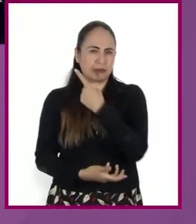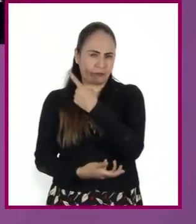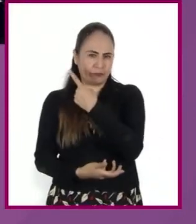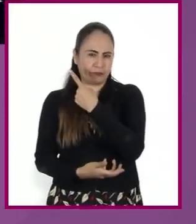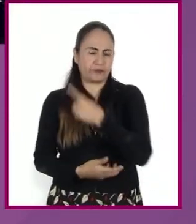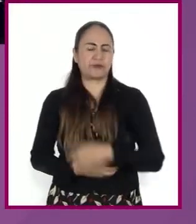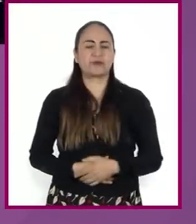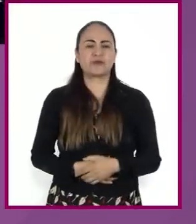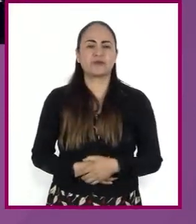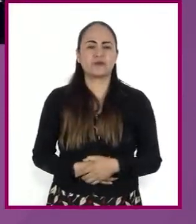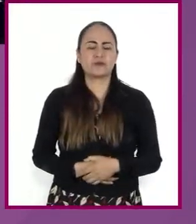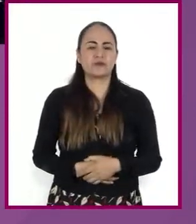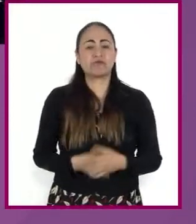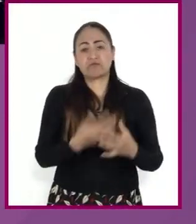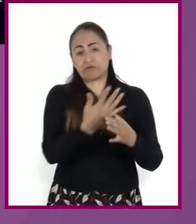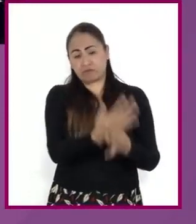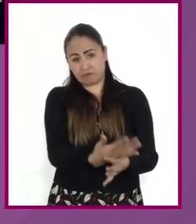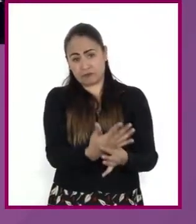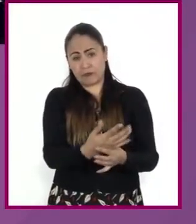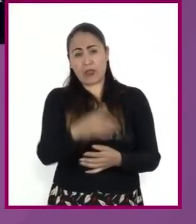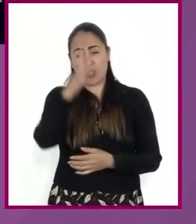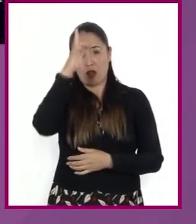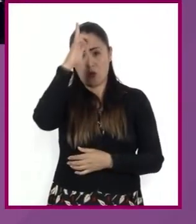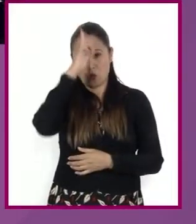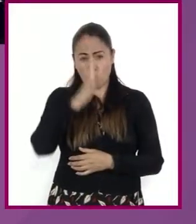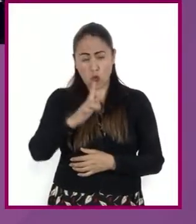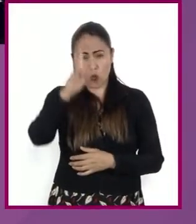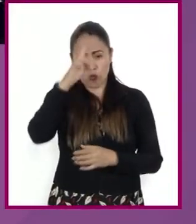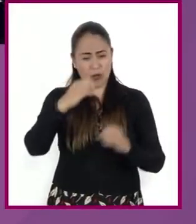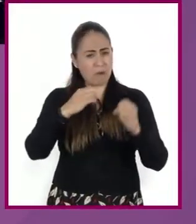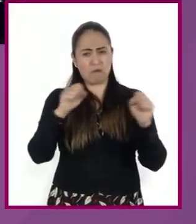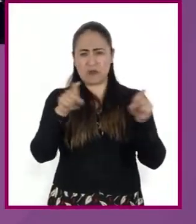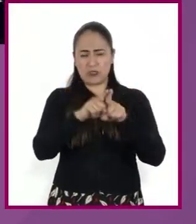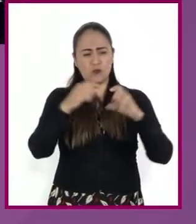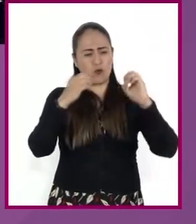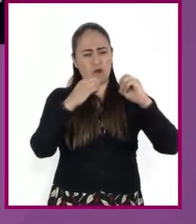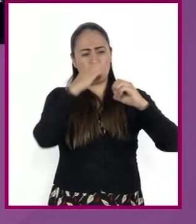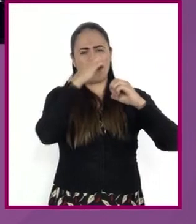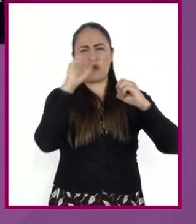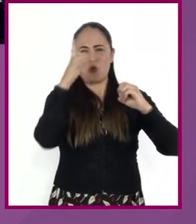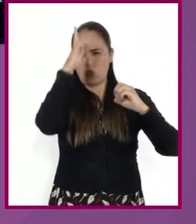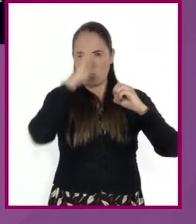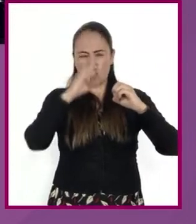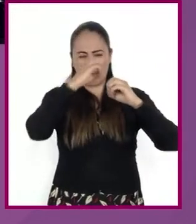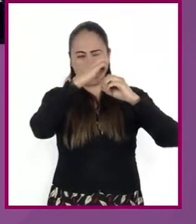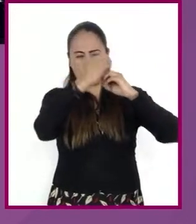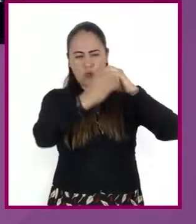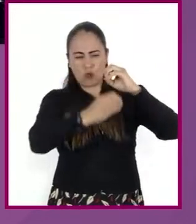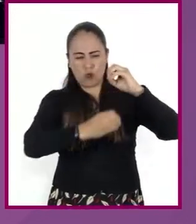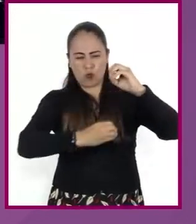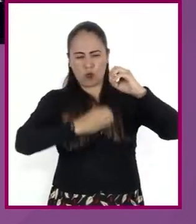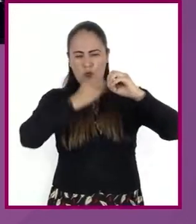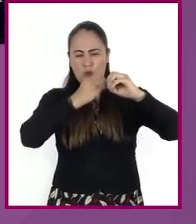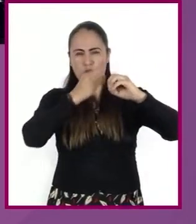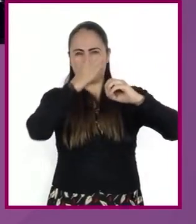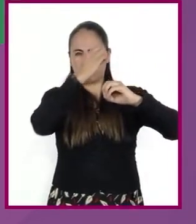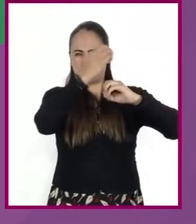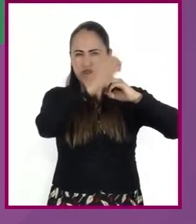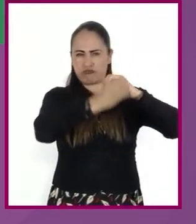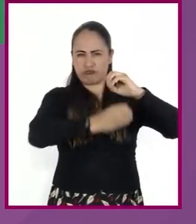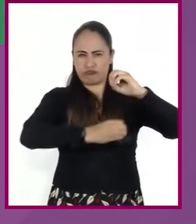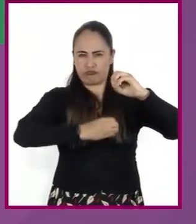y sostuvo que esta hace que la Luna se mantenga en caída libre hacia la Tierra, y en consecuencia que describa una órbita